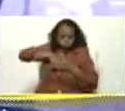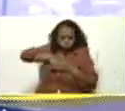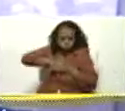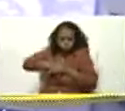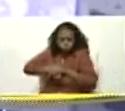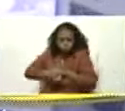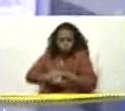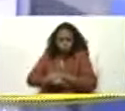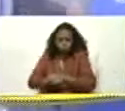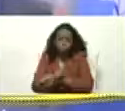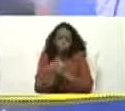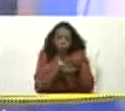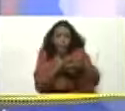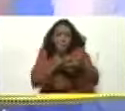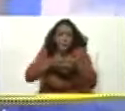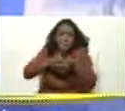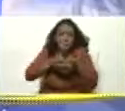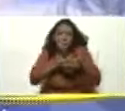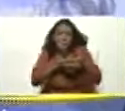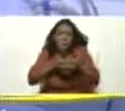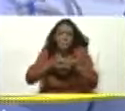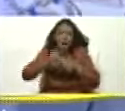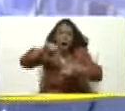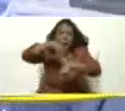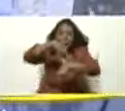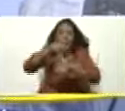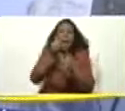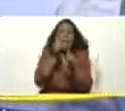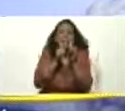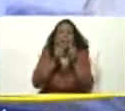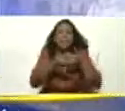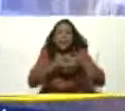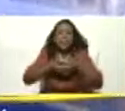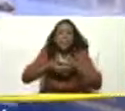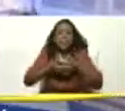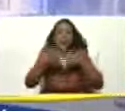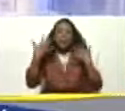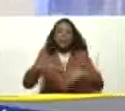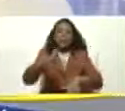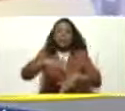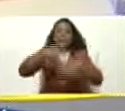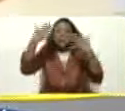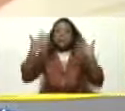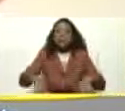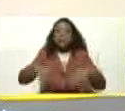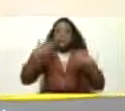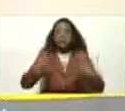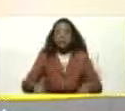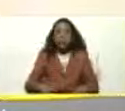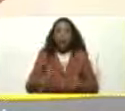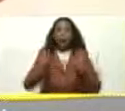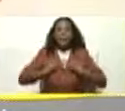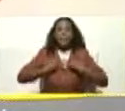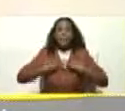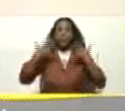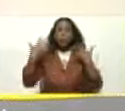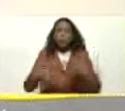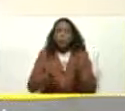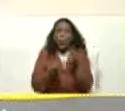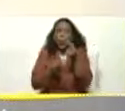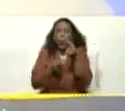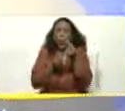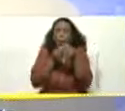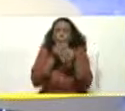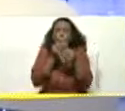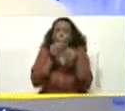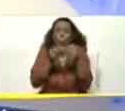es atención de recien nacidos críticos pacient críticos donde hay necesidad de